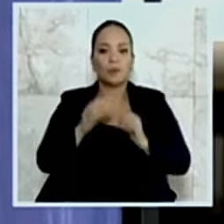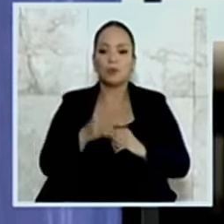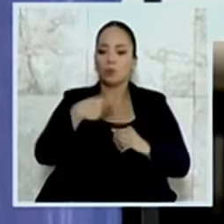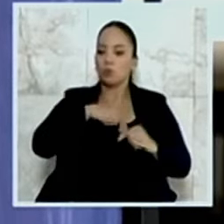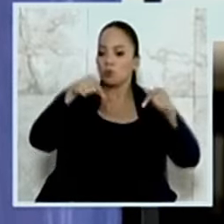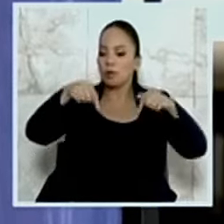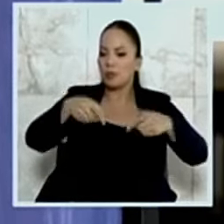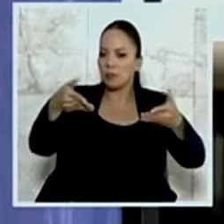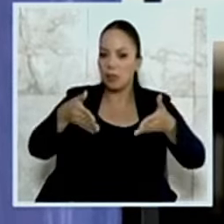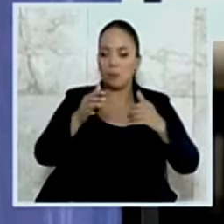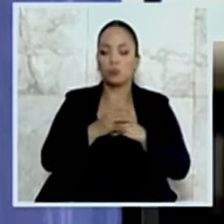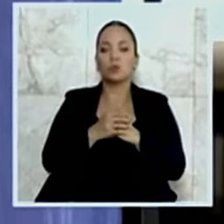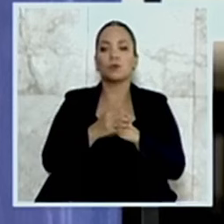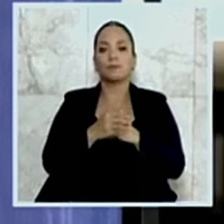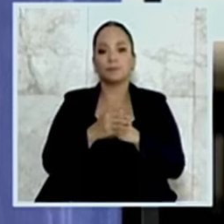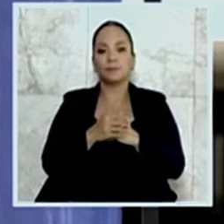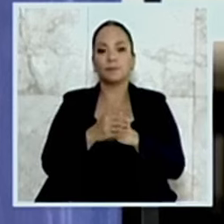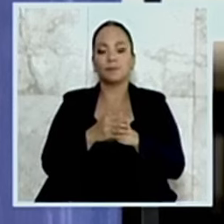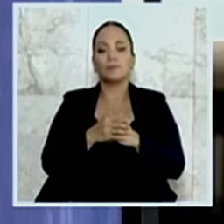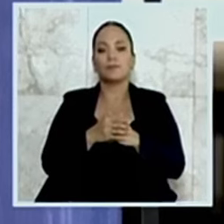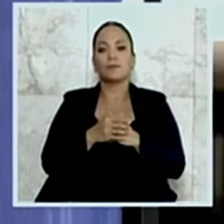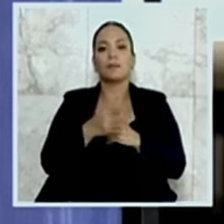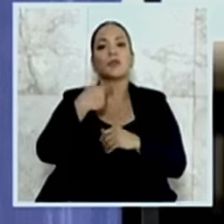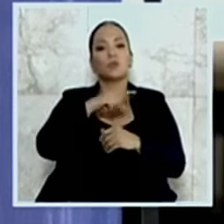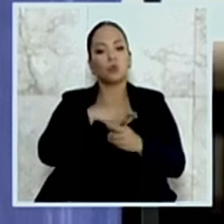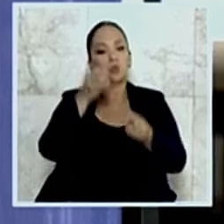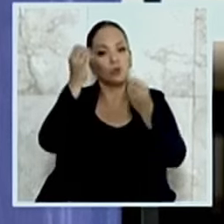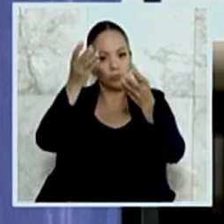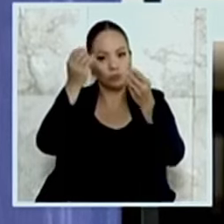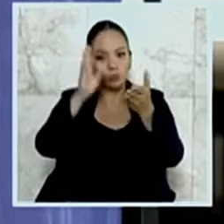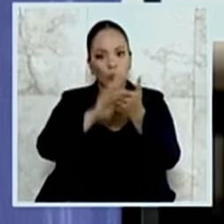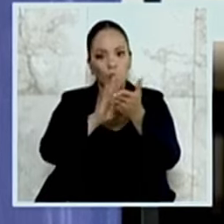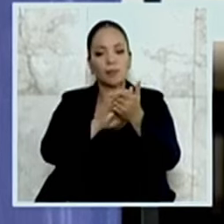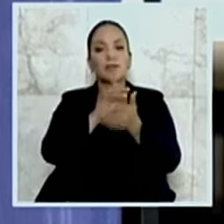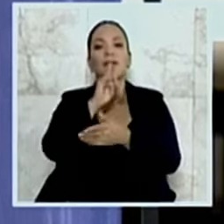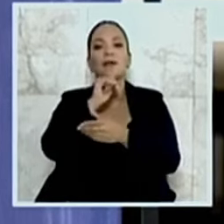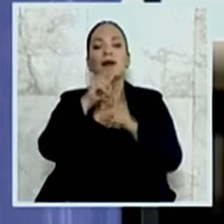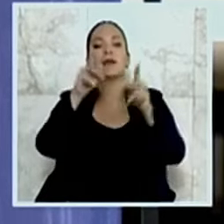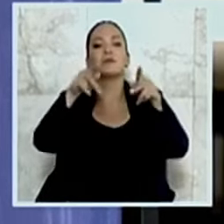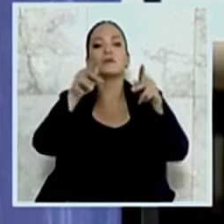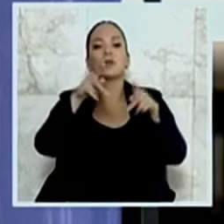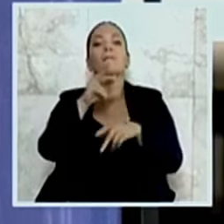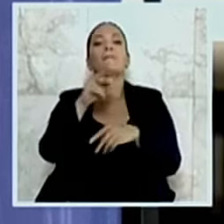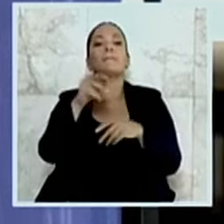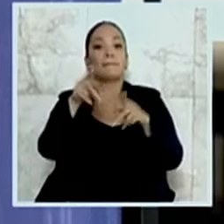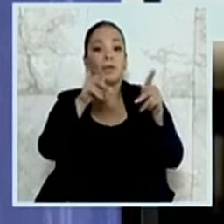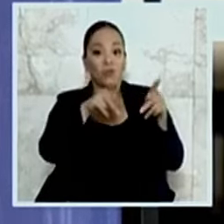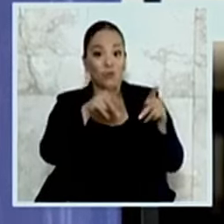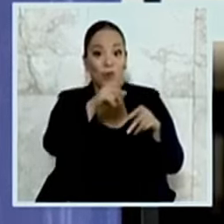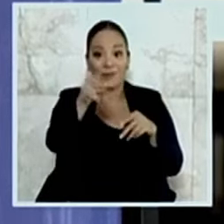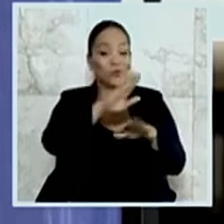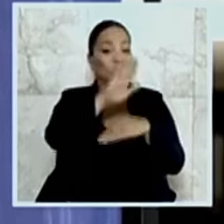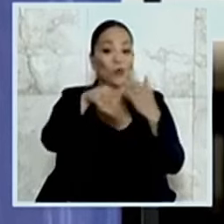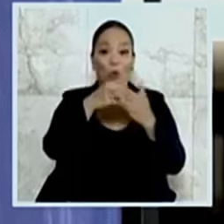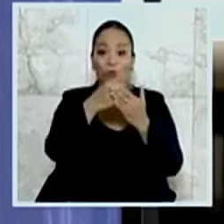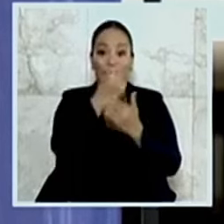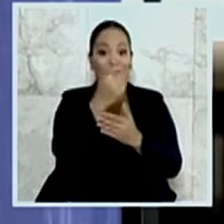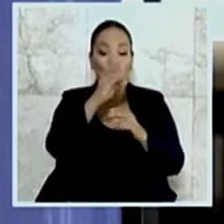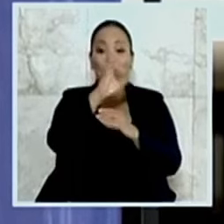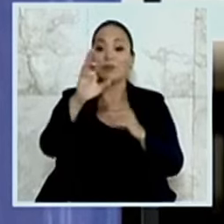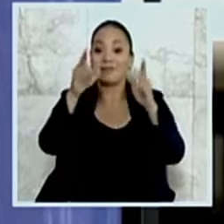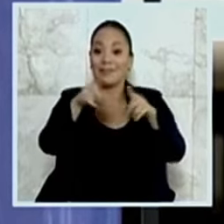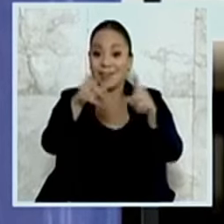necesidad de que las conferencias de prensa ocurran. Para quien tenga dudas, aquí estamos, y